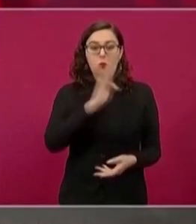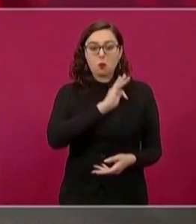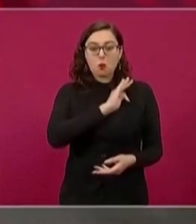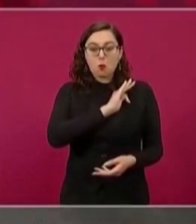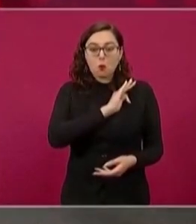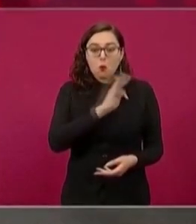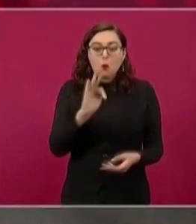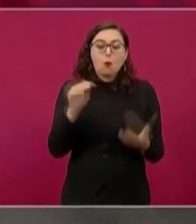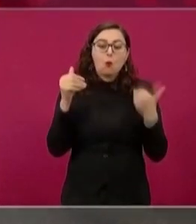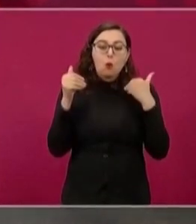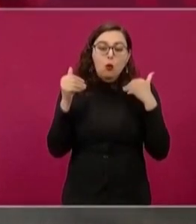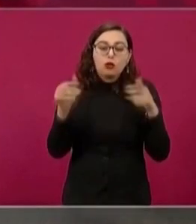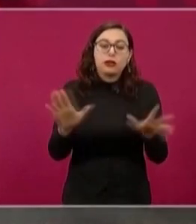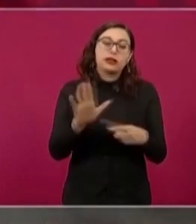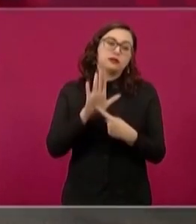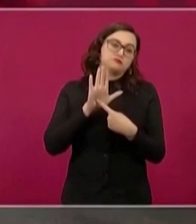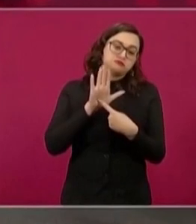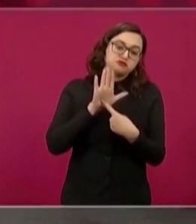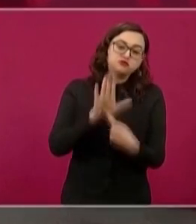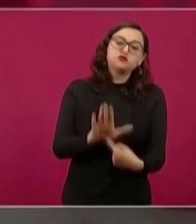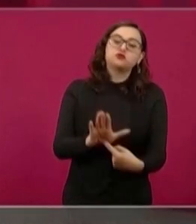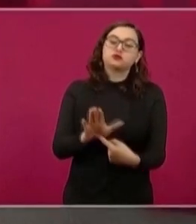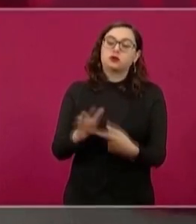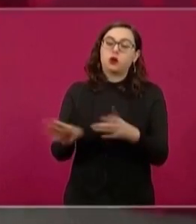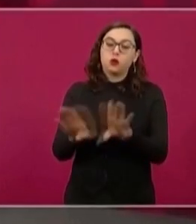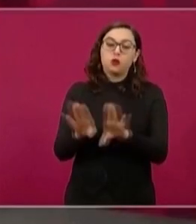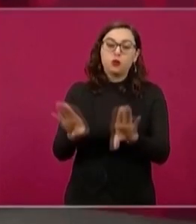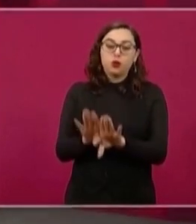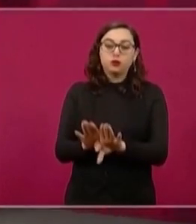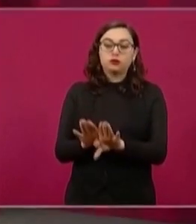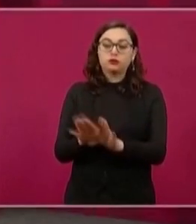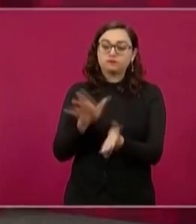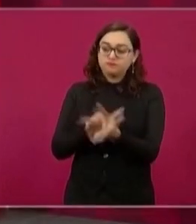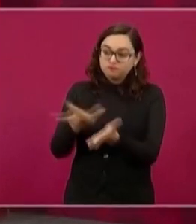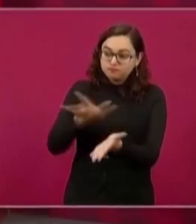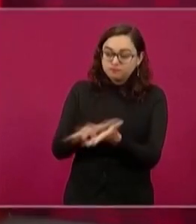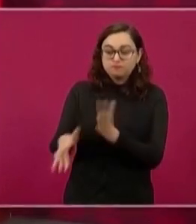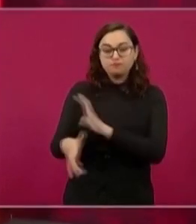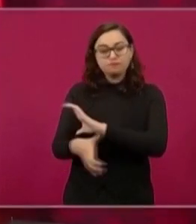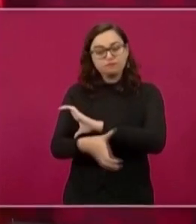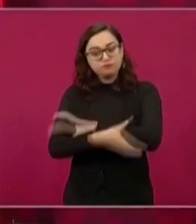solidaridad, de fraternidad, el permitirle